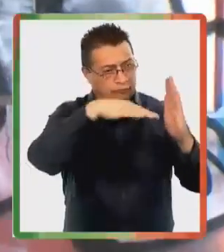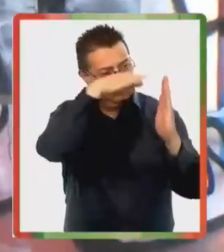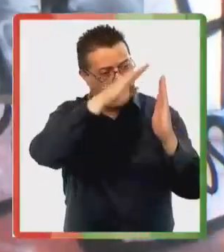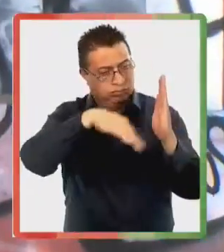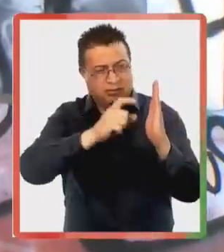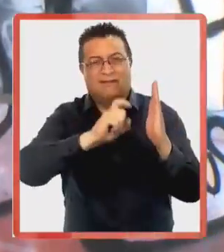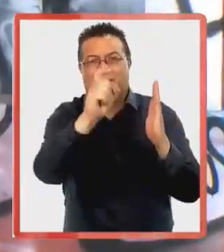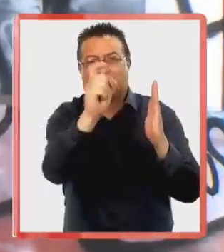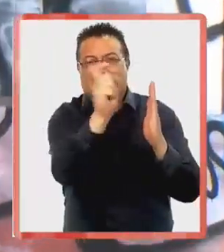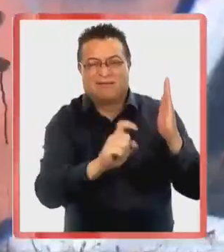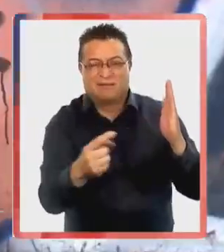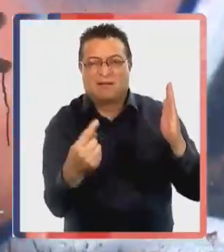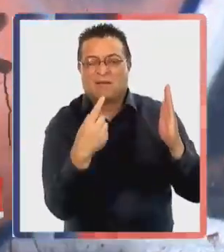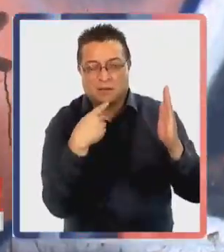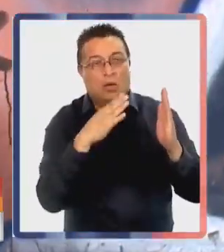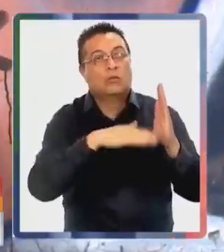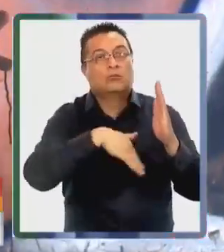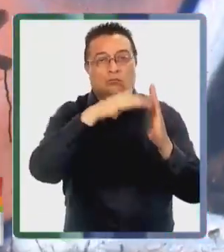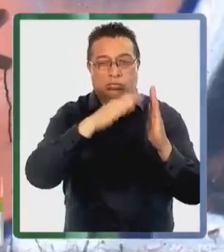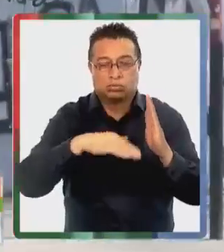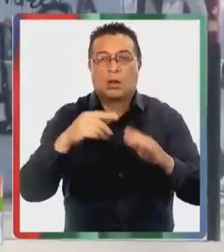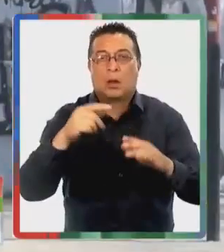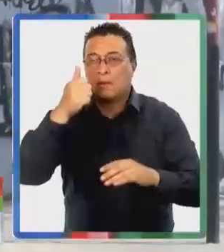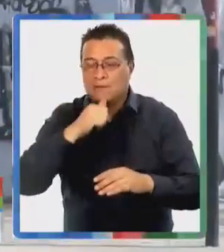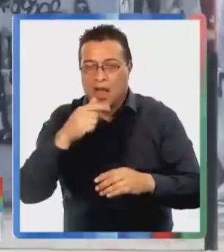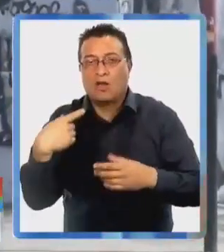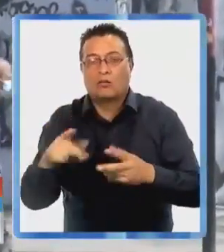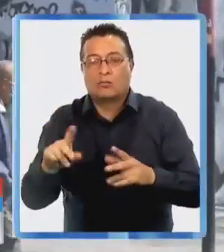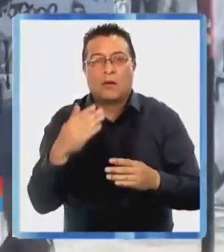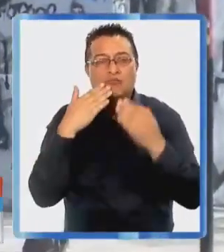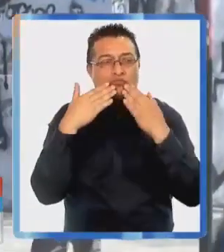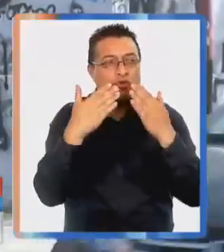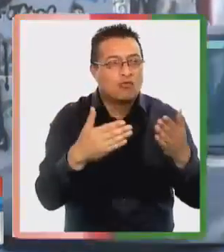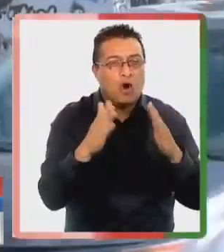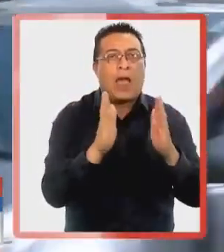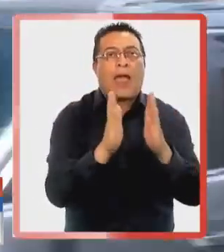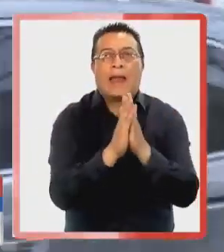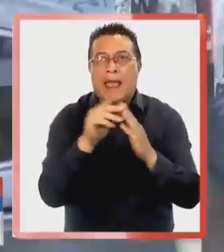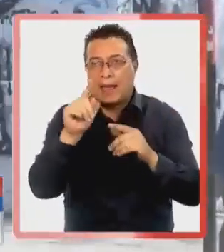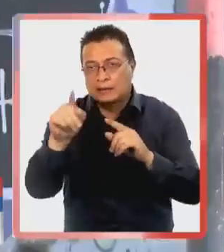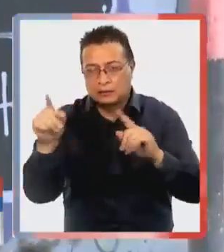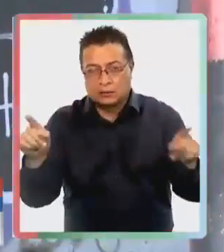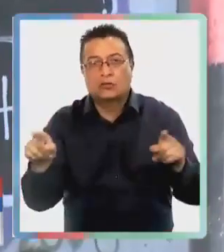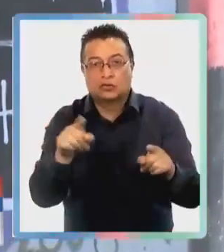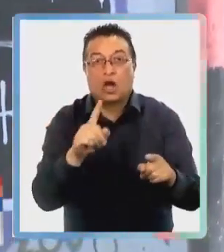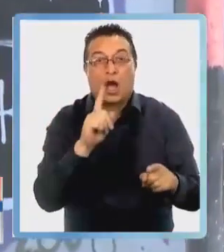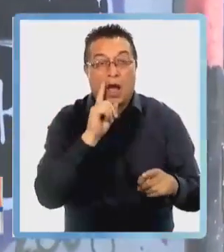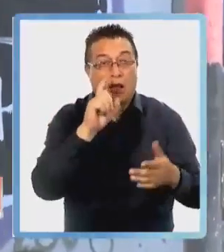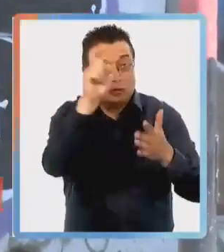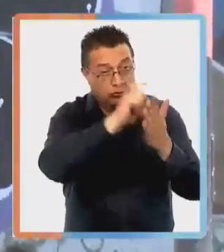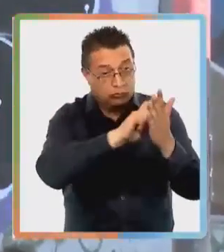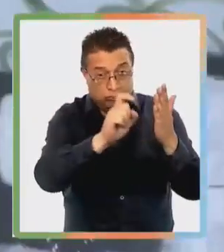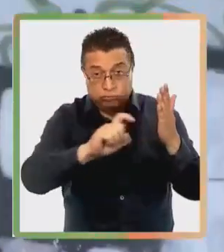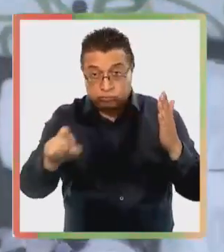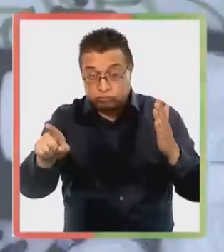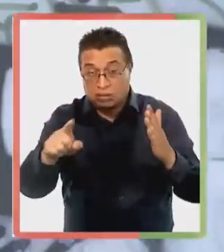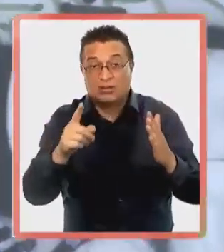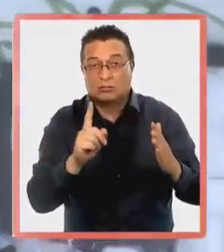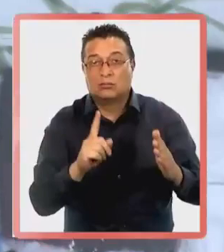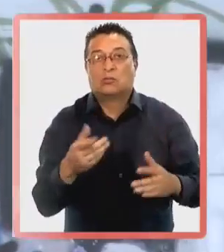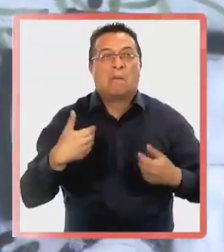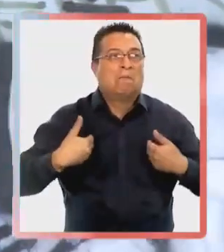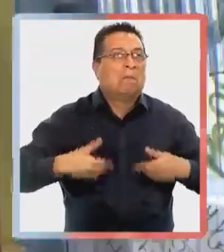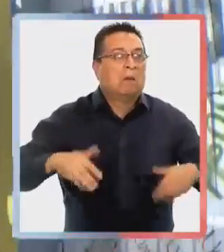con rayados, no importa público o privado, un recinto de beneficencia o una iglesia, a quienes realizan rayados es lo que menos